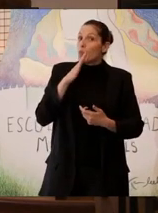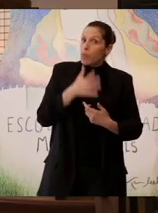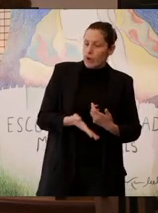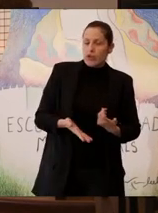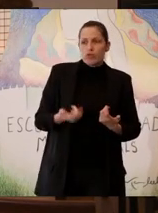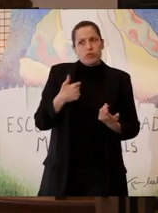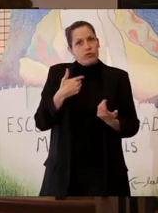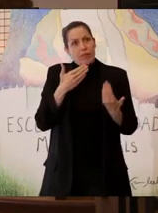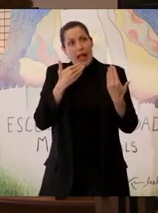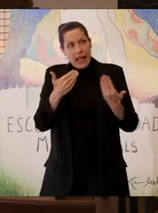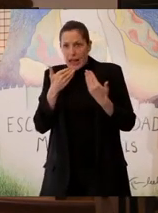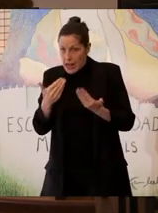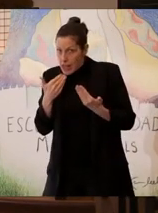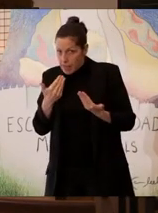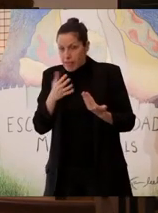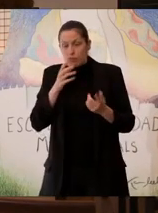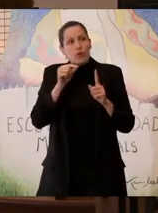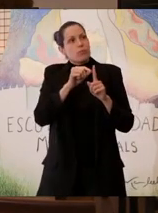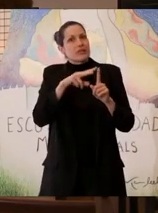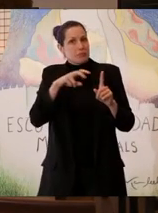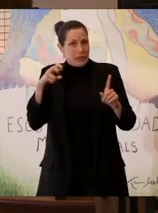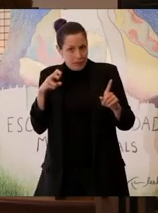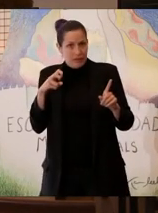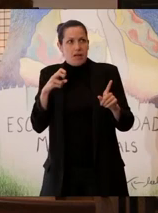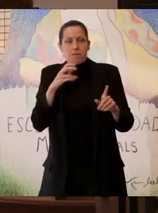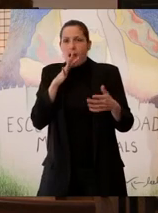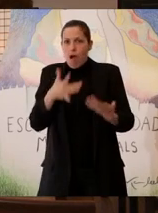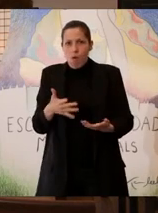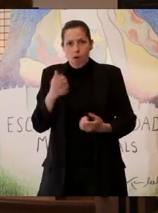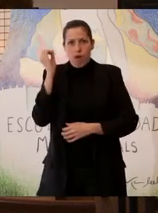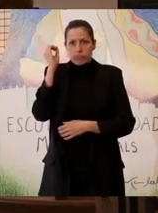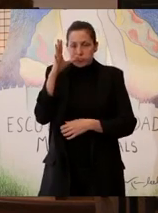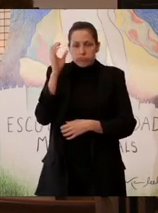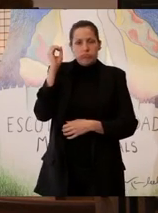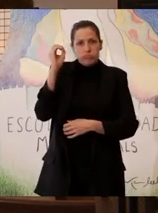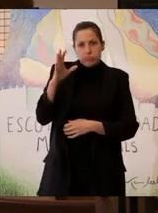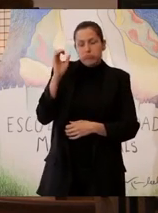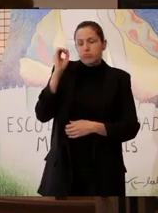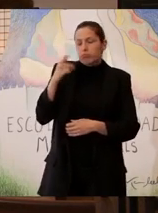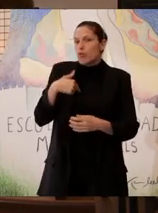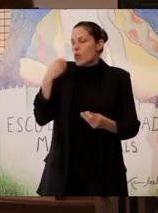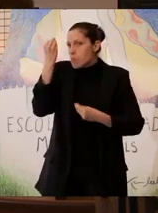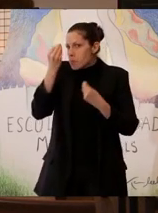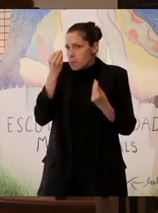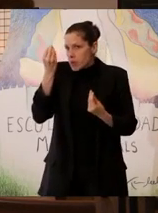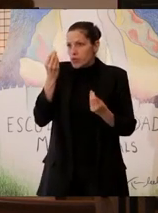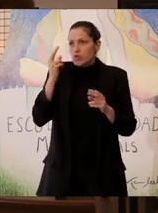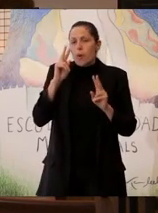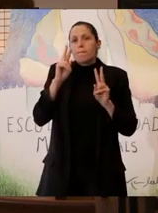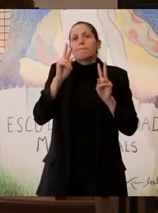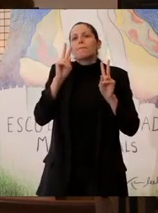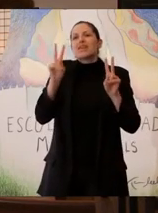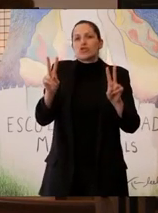agradezco muchísimo la perspectiva que ustedes dos han planteado, una perspectiva, yo creo que de una visión